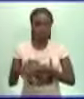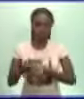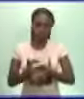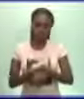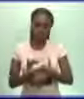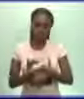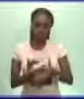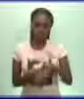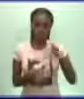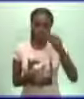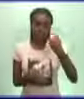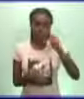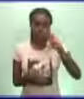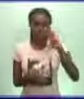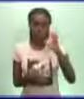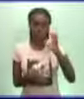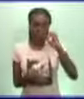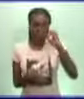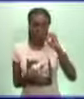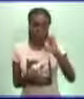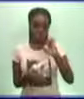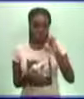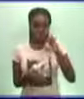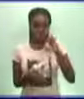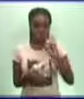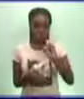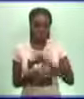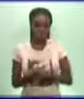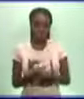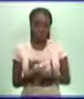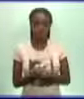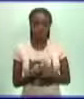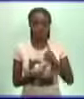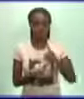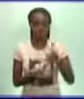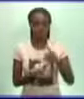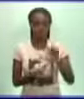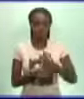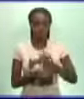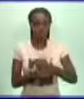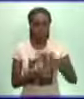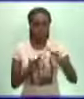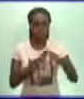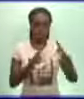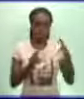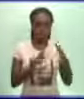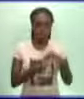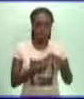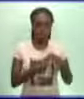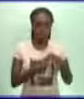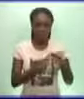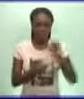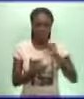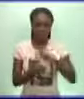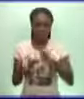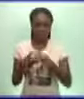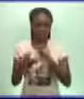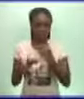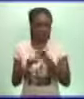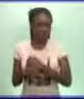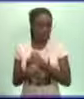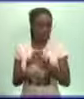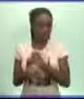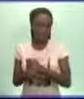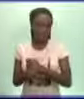calesero. Se consideraban superiores porque no eran empleados domésticos ni estaban trabajando duramente en